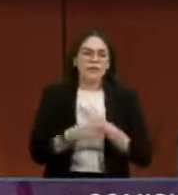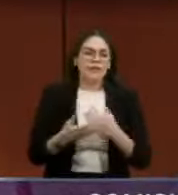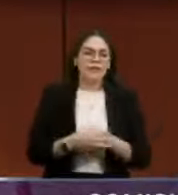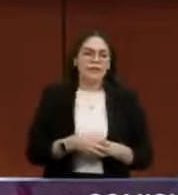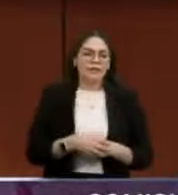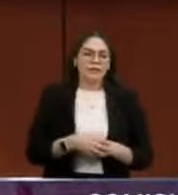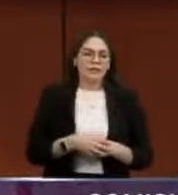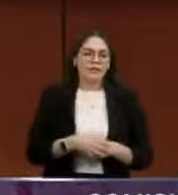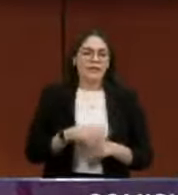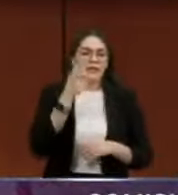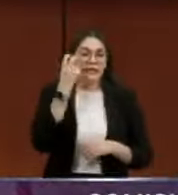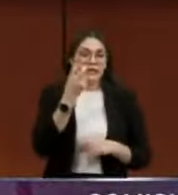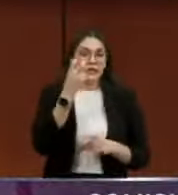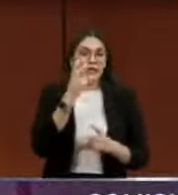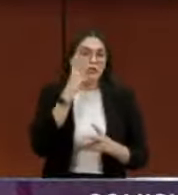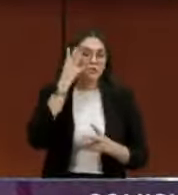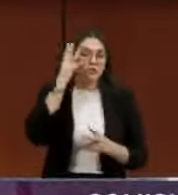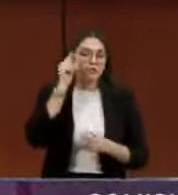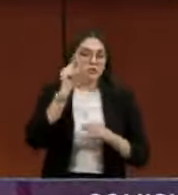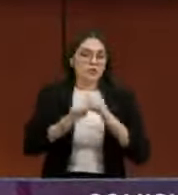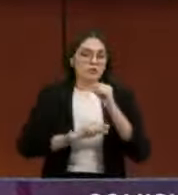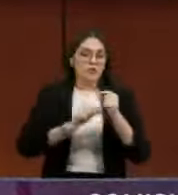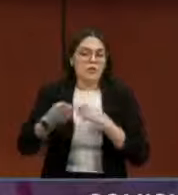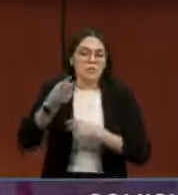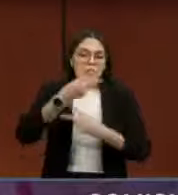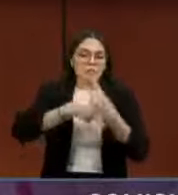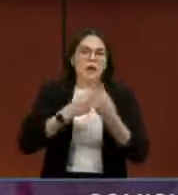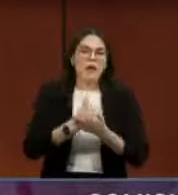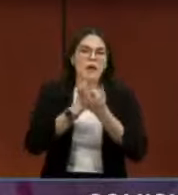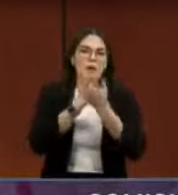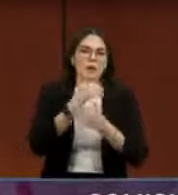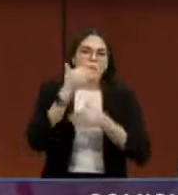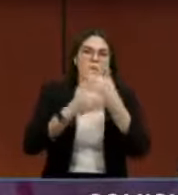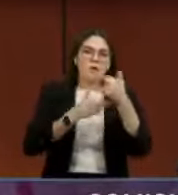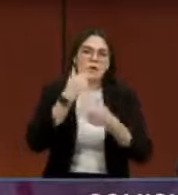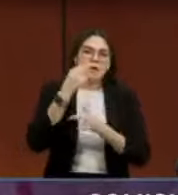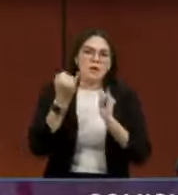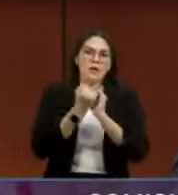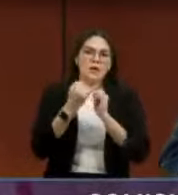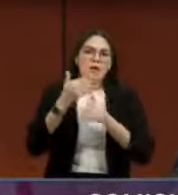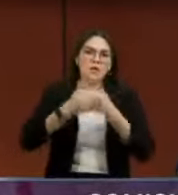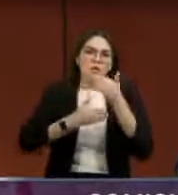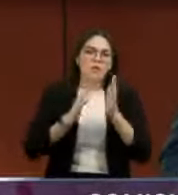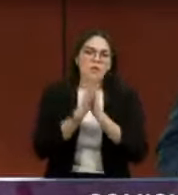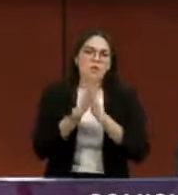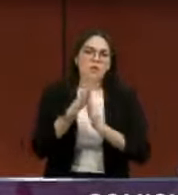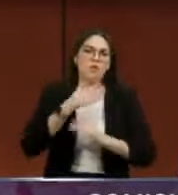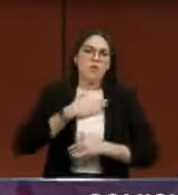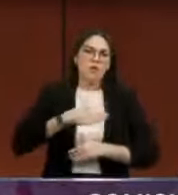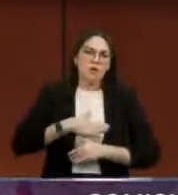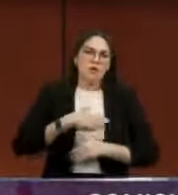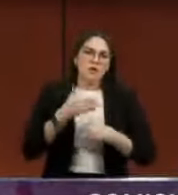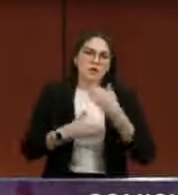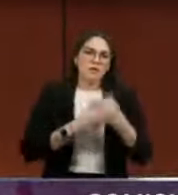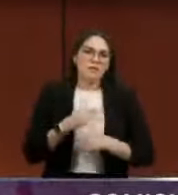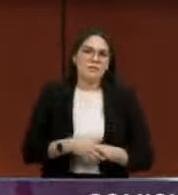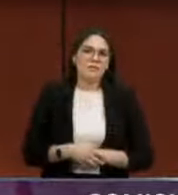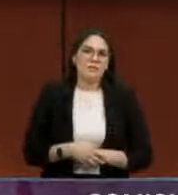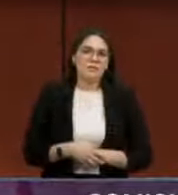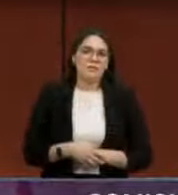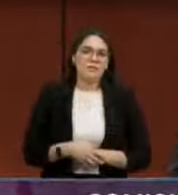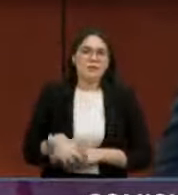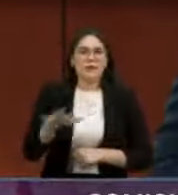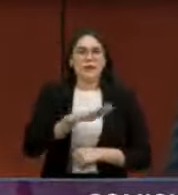eso es lo que va a lograr el proceso democrático. Que viva la reforma judicial del